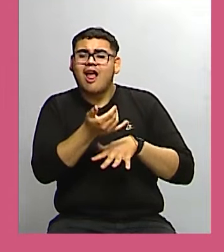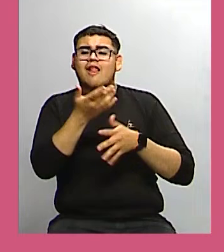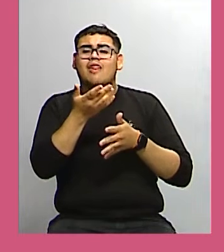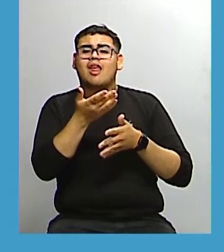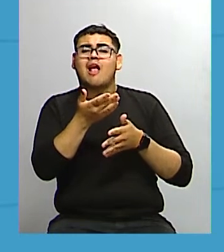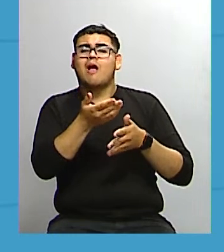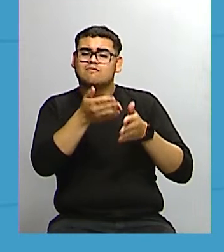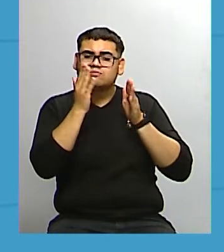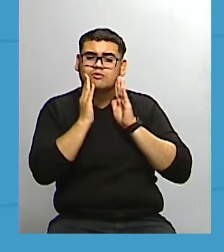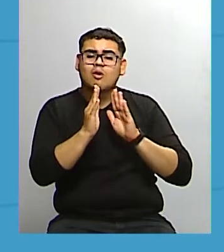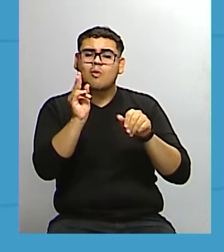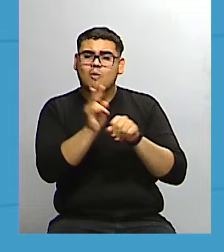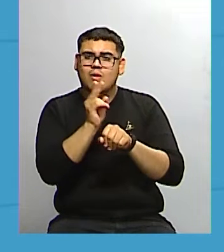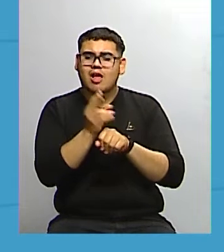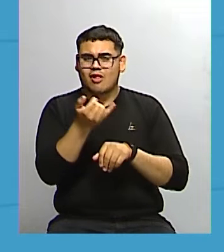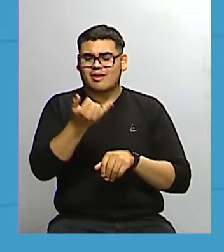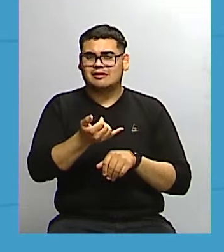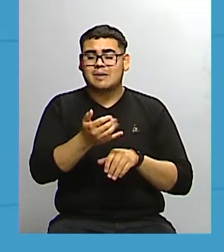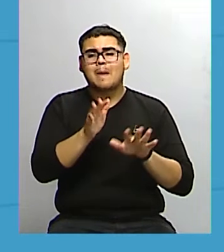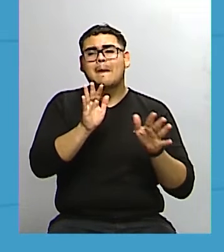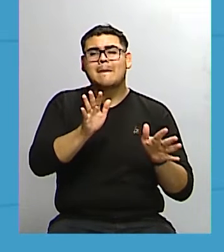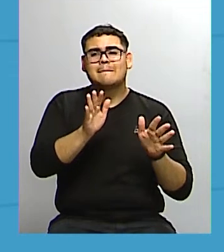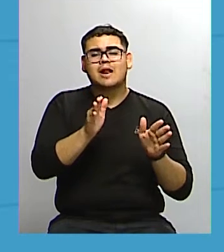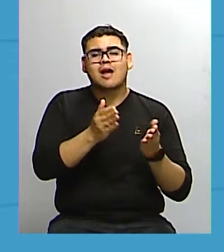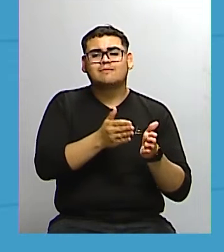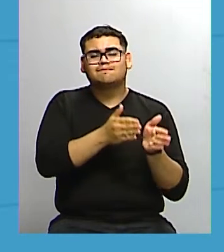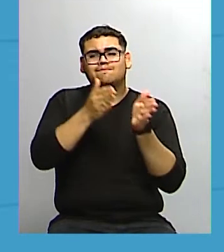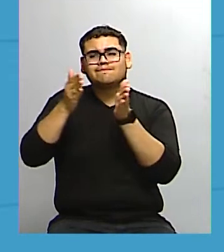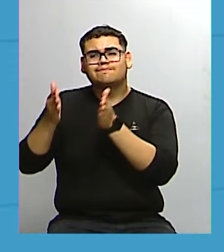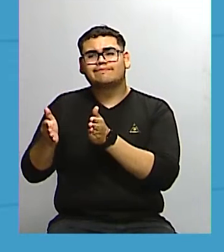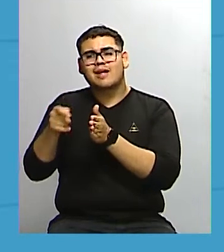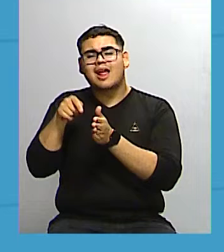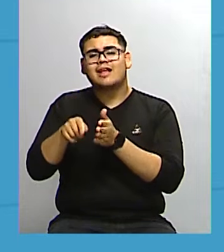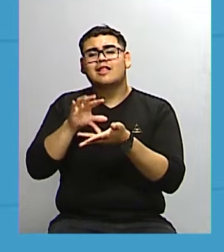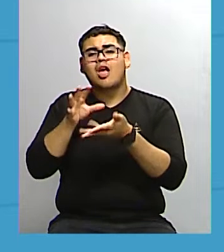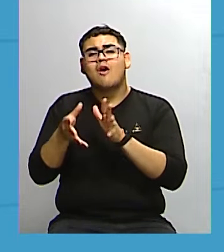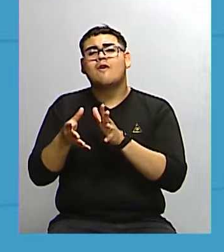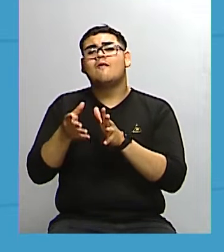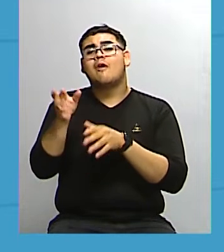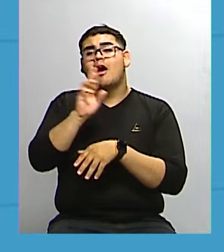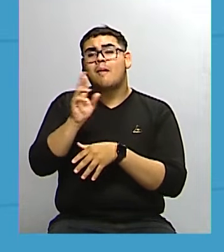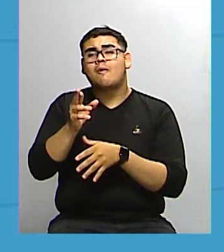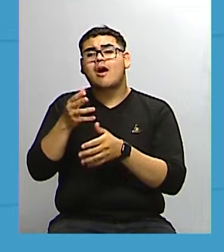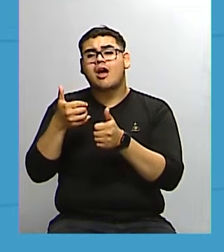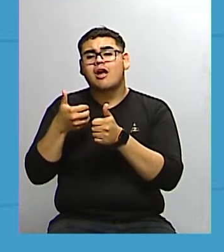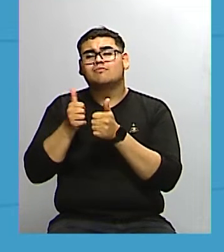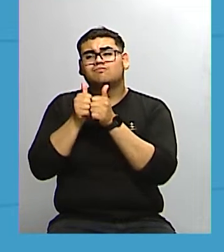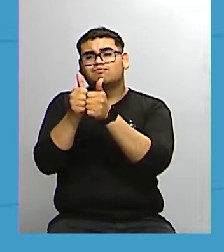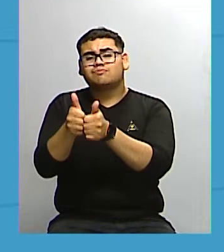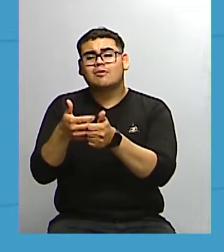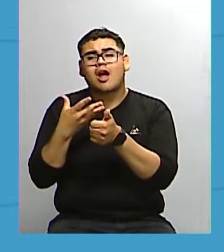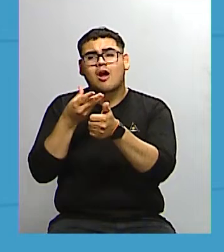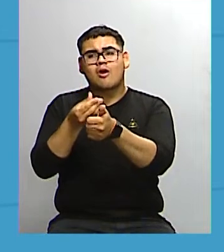muy completa, en lo privado también, pero esta parte que incluye el acompañamiento a las mujeres de otro aspecto es muy